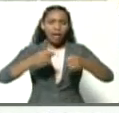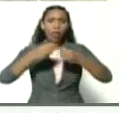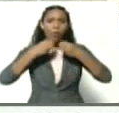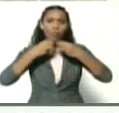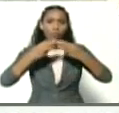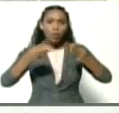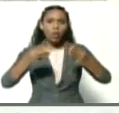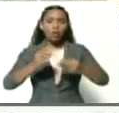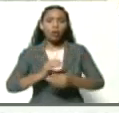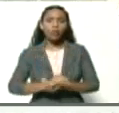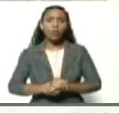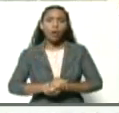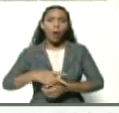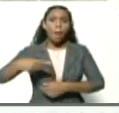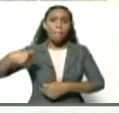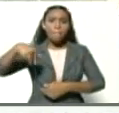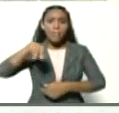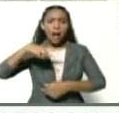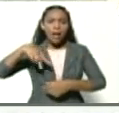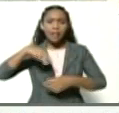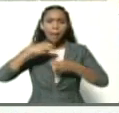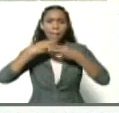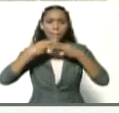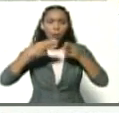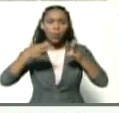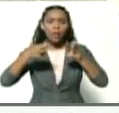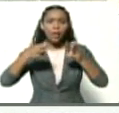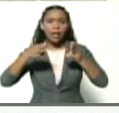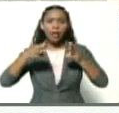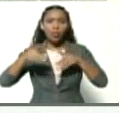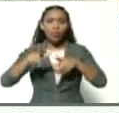públicos, plazas públicas, bulevares,